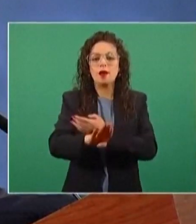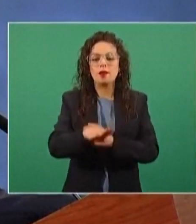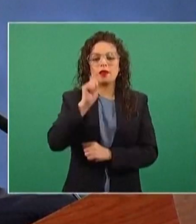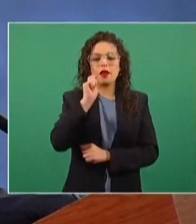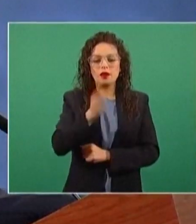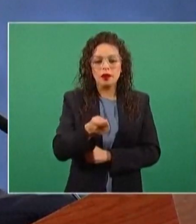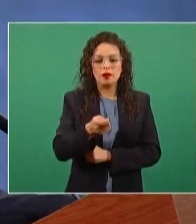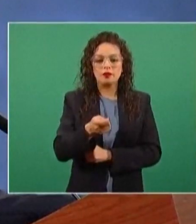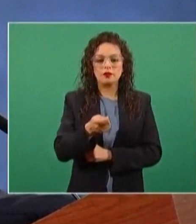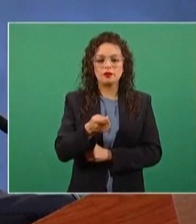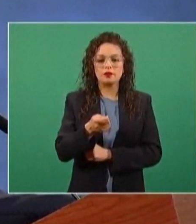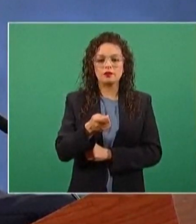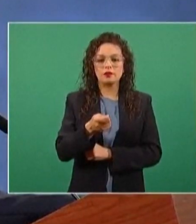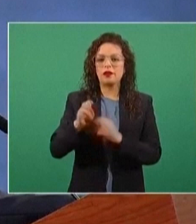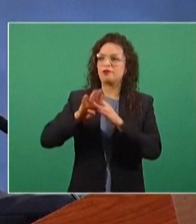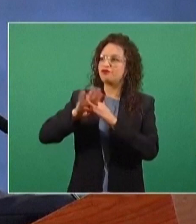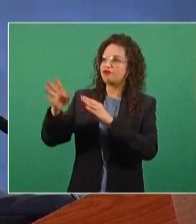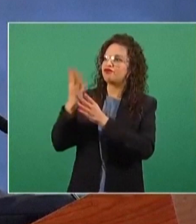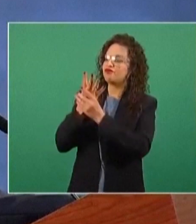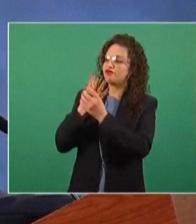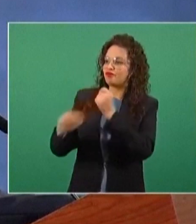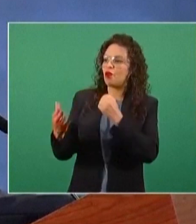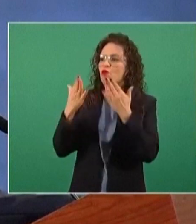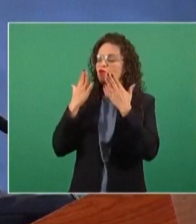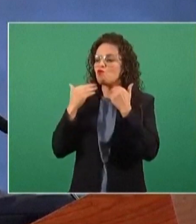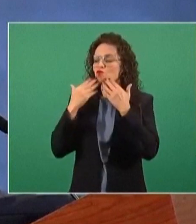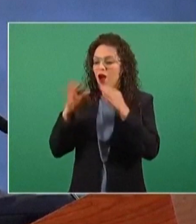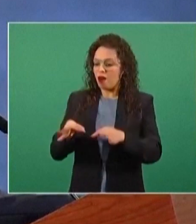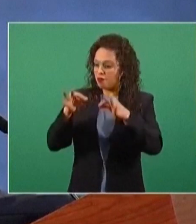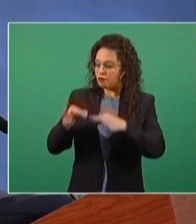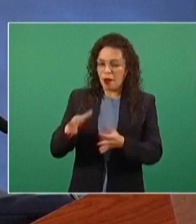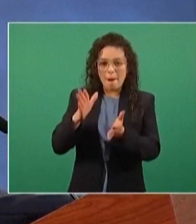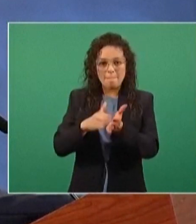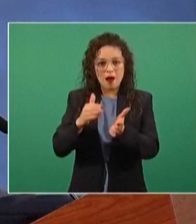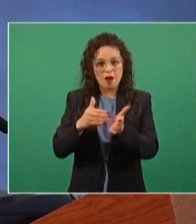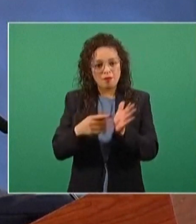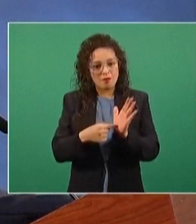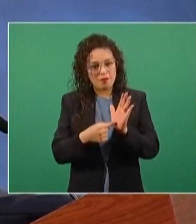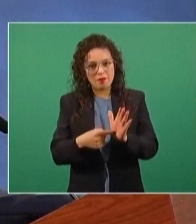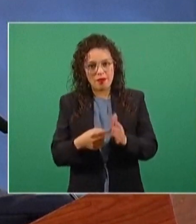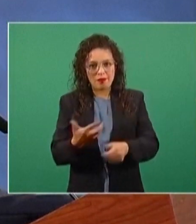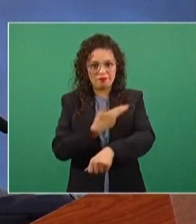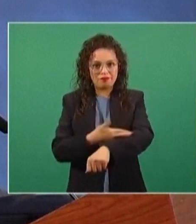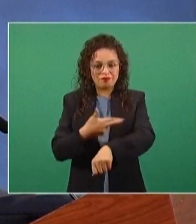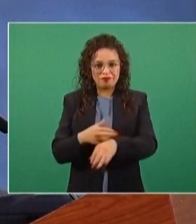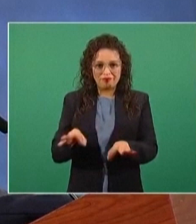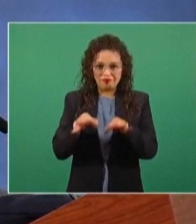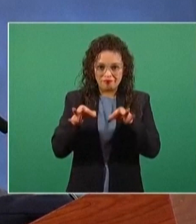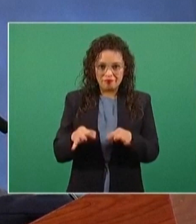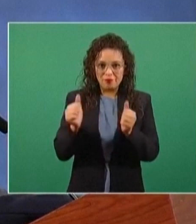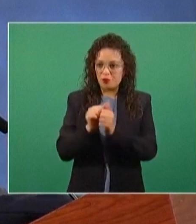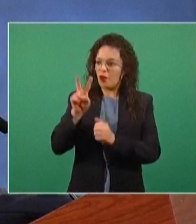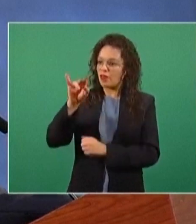la migración, como se ha venido presentando,